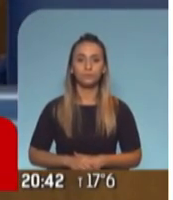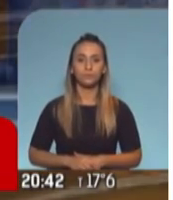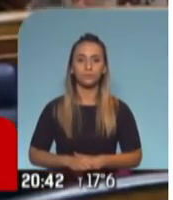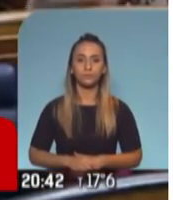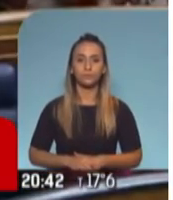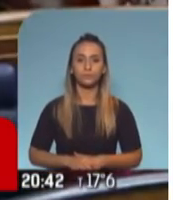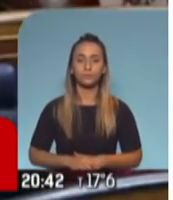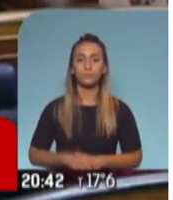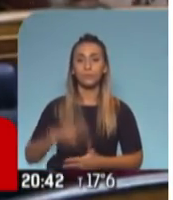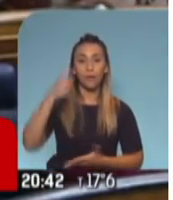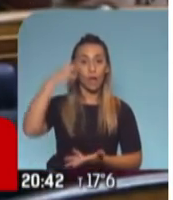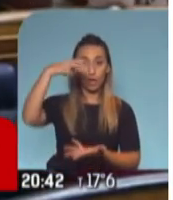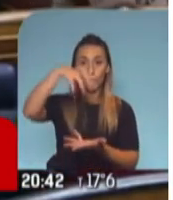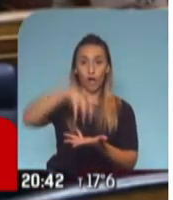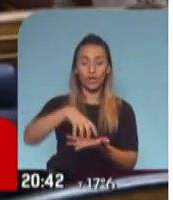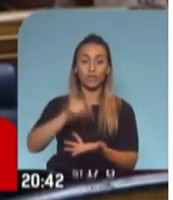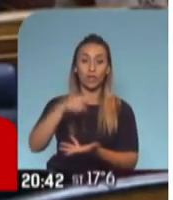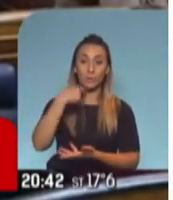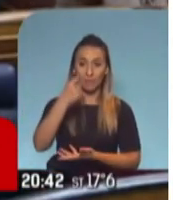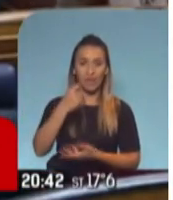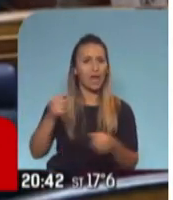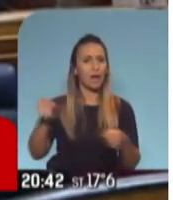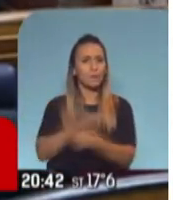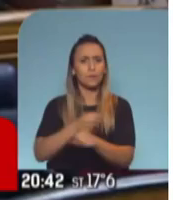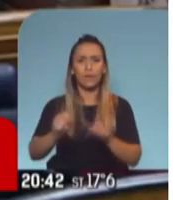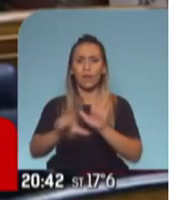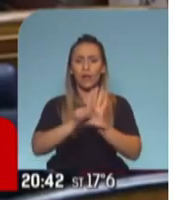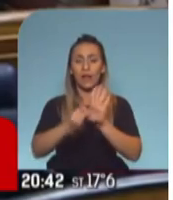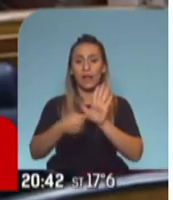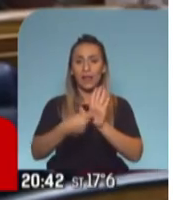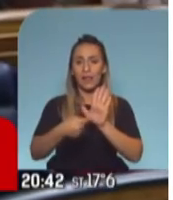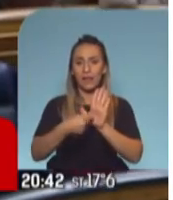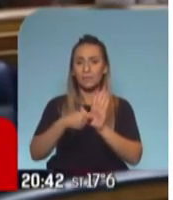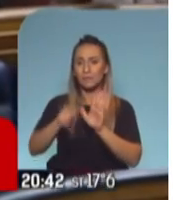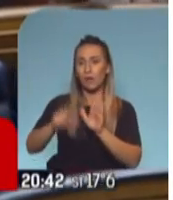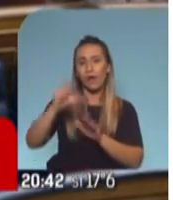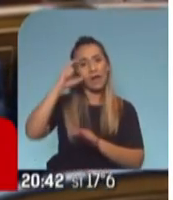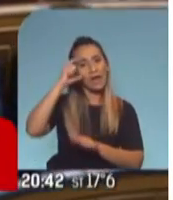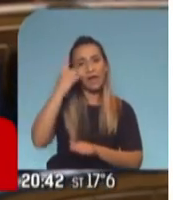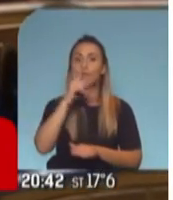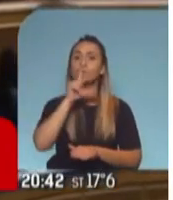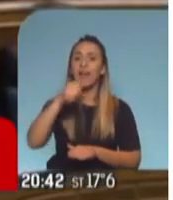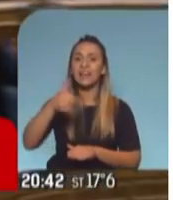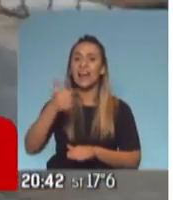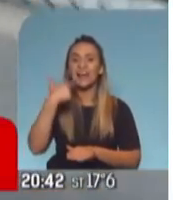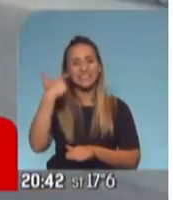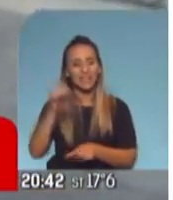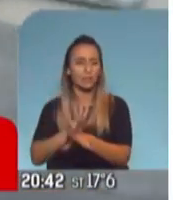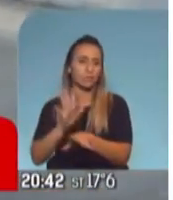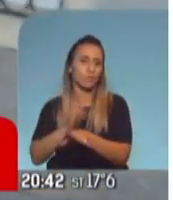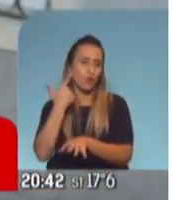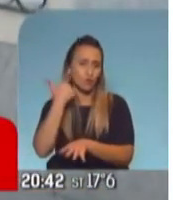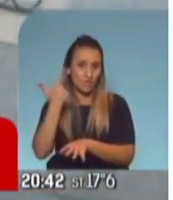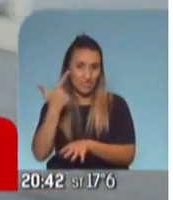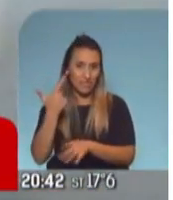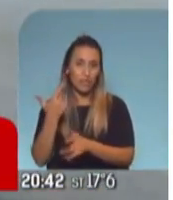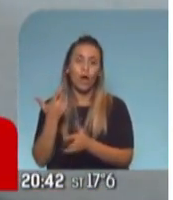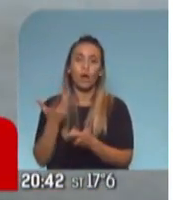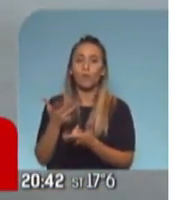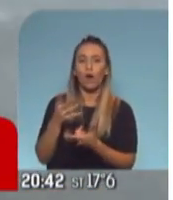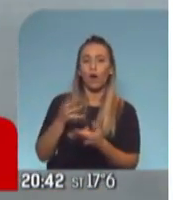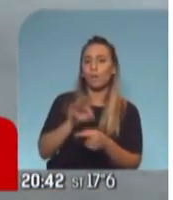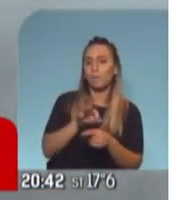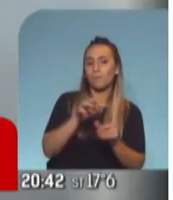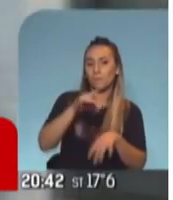El Parlamento español aprobó la ley que despenaliza la eutanasia y el suicidio asistido, lo que convierte al